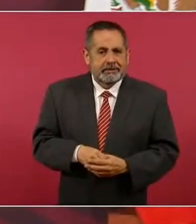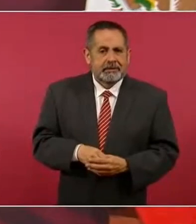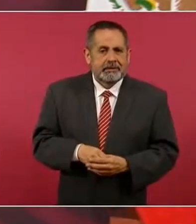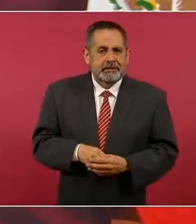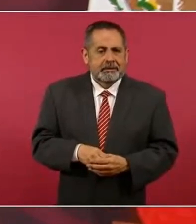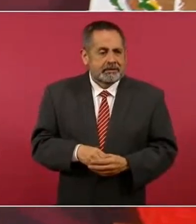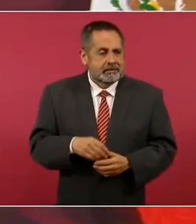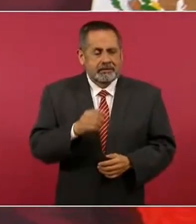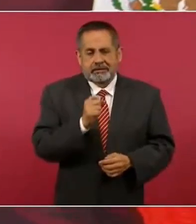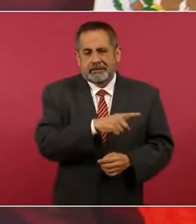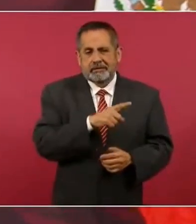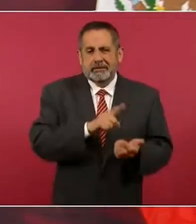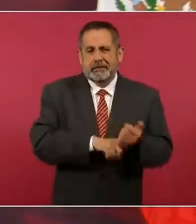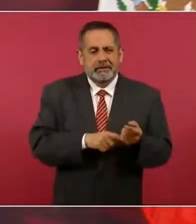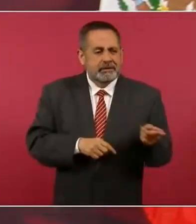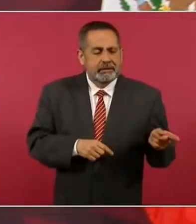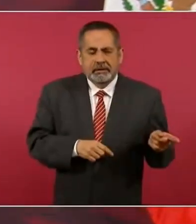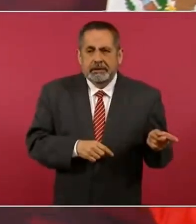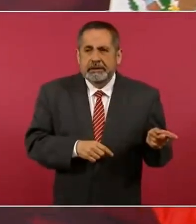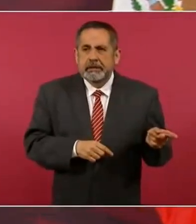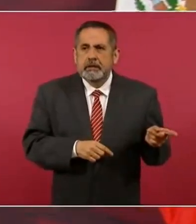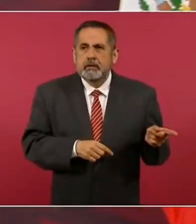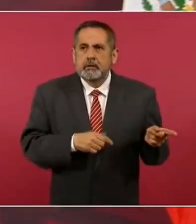la falta de